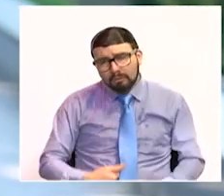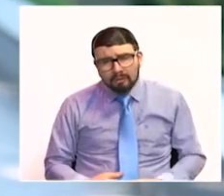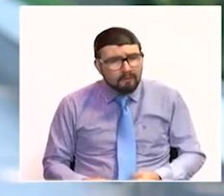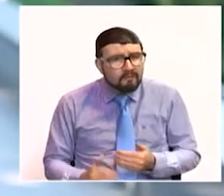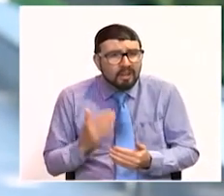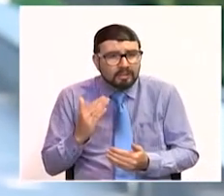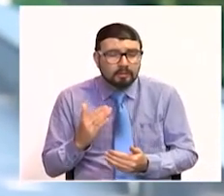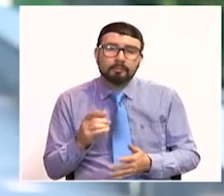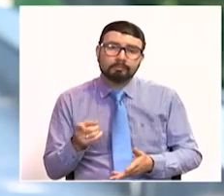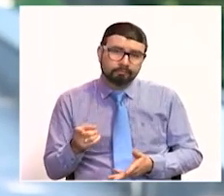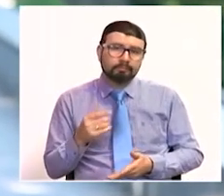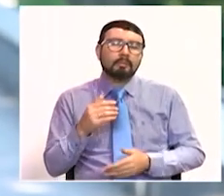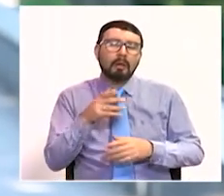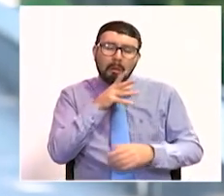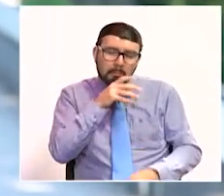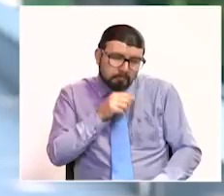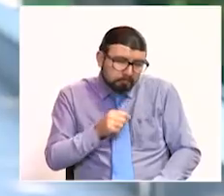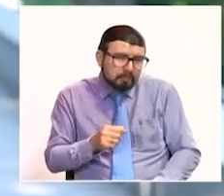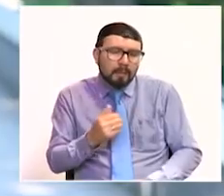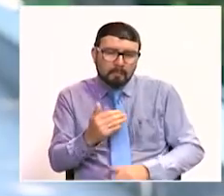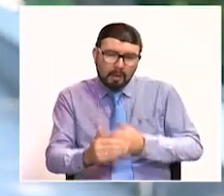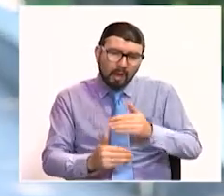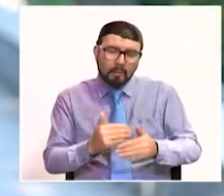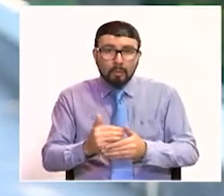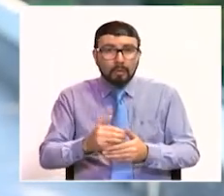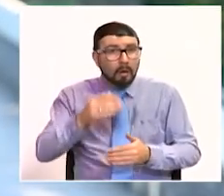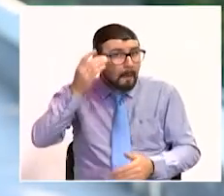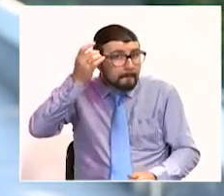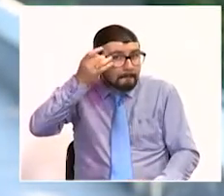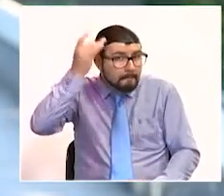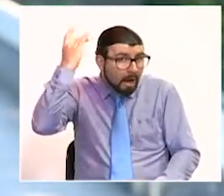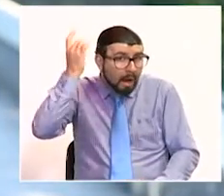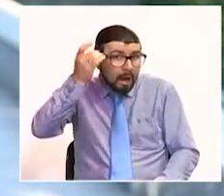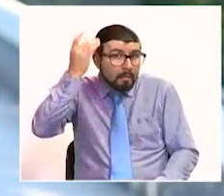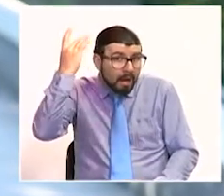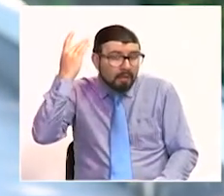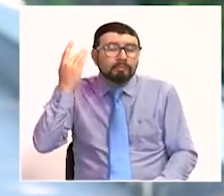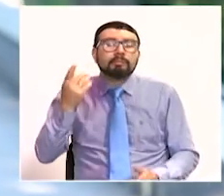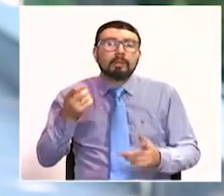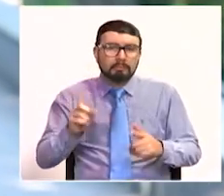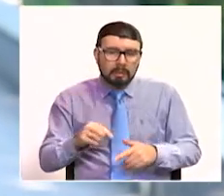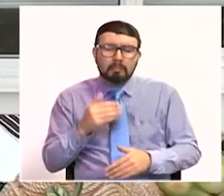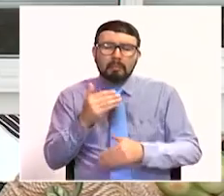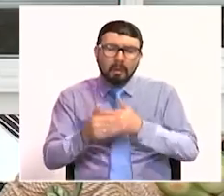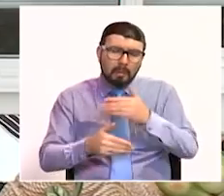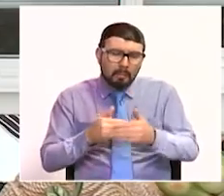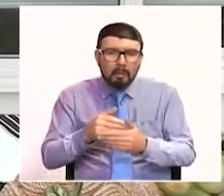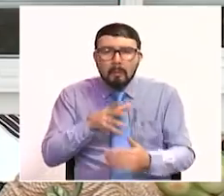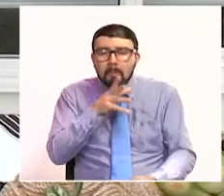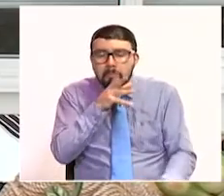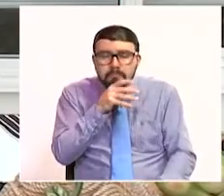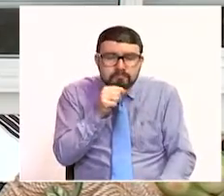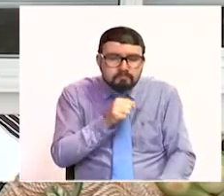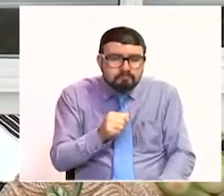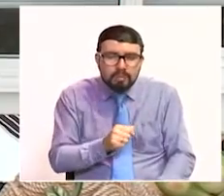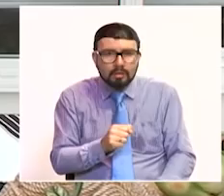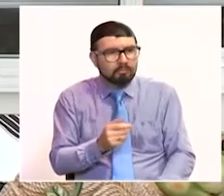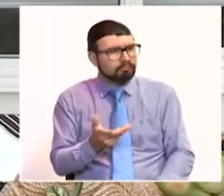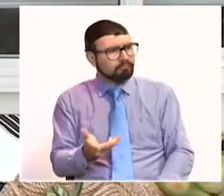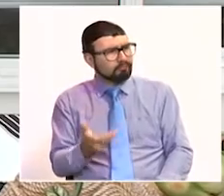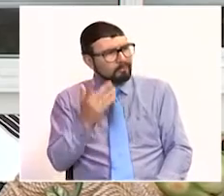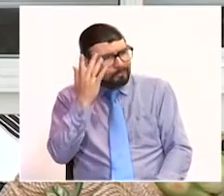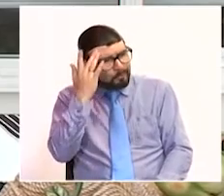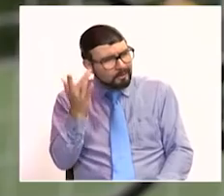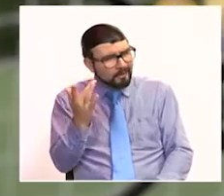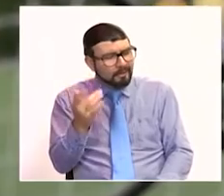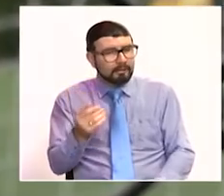El encanecimiento y muchos deterioros articulares también es de los años. ¿De qué puede variar esto? De lo que decía